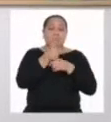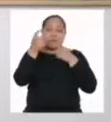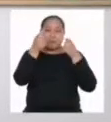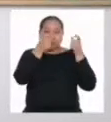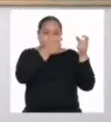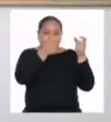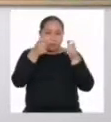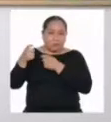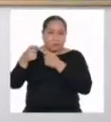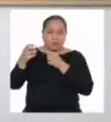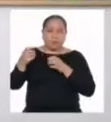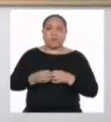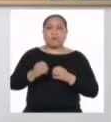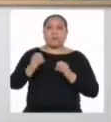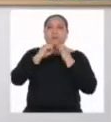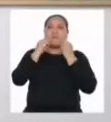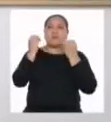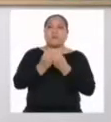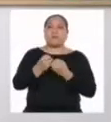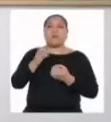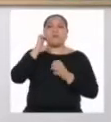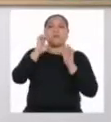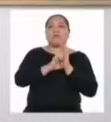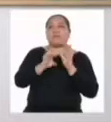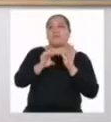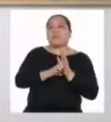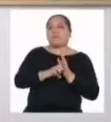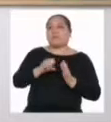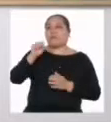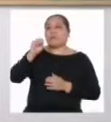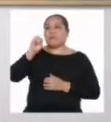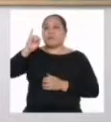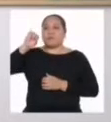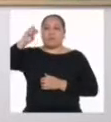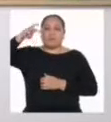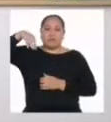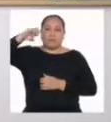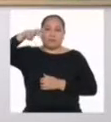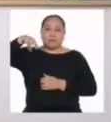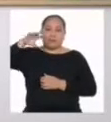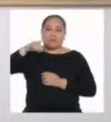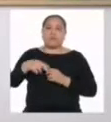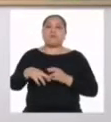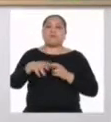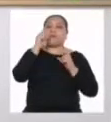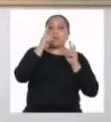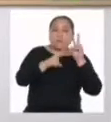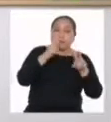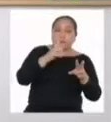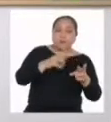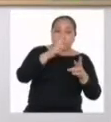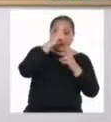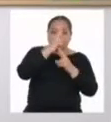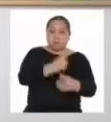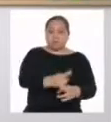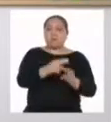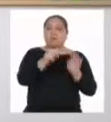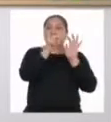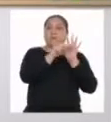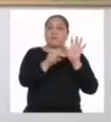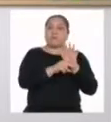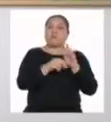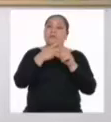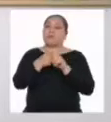por instituciones como Sinermin, que la obliga a cumplir una serie de normas y regulaciones, mientras que